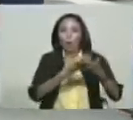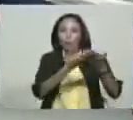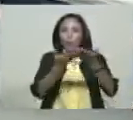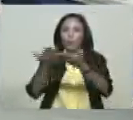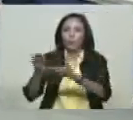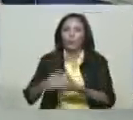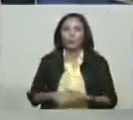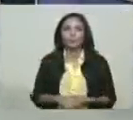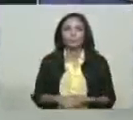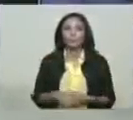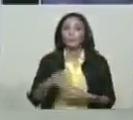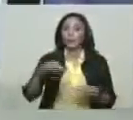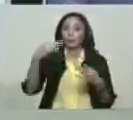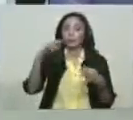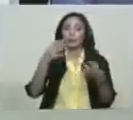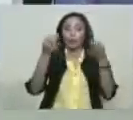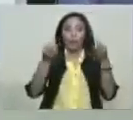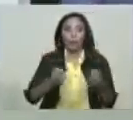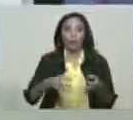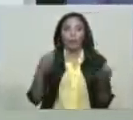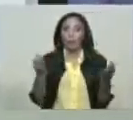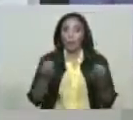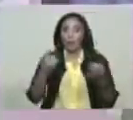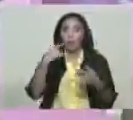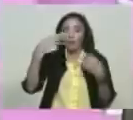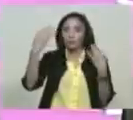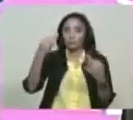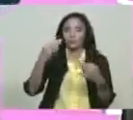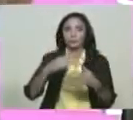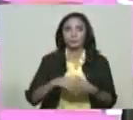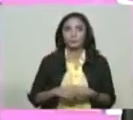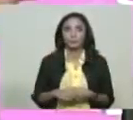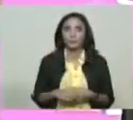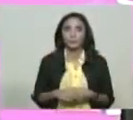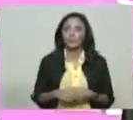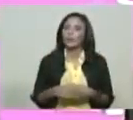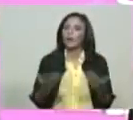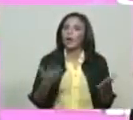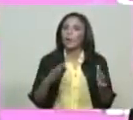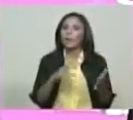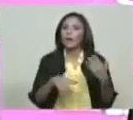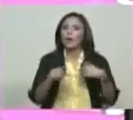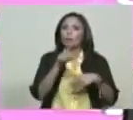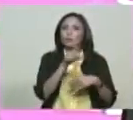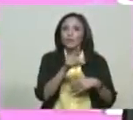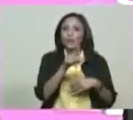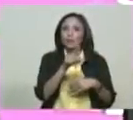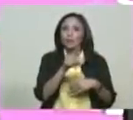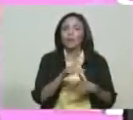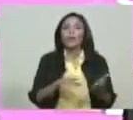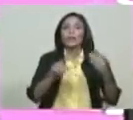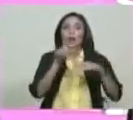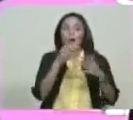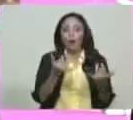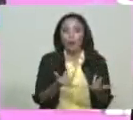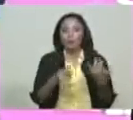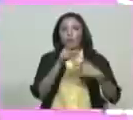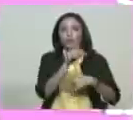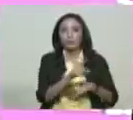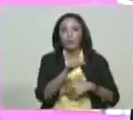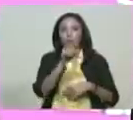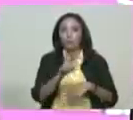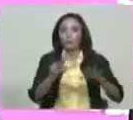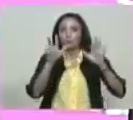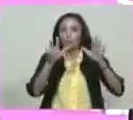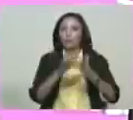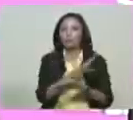De gran calidad, Parruco, si uno leyera, ¿cuántos llevamos? 103. 118, presidente. Ah, guará, pues me